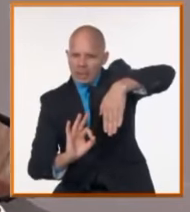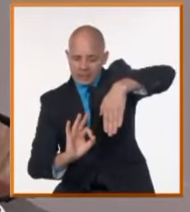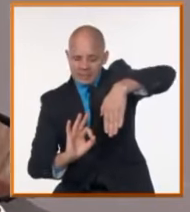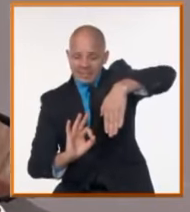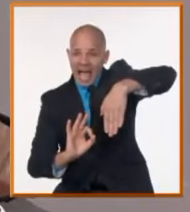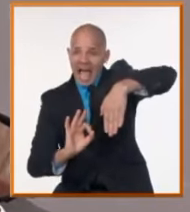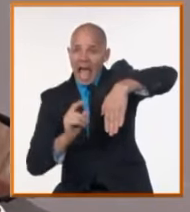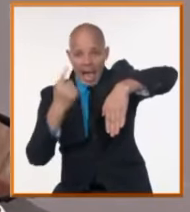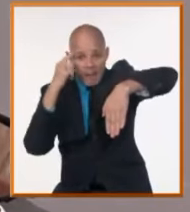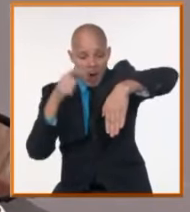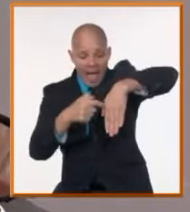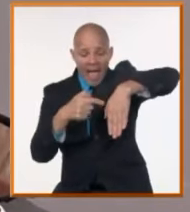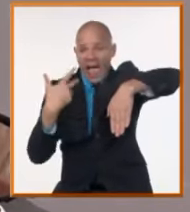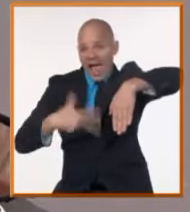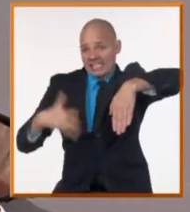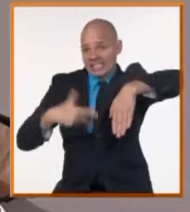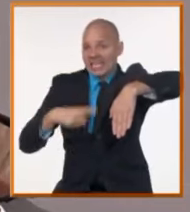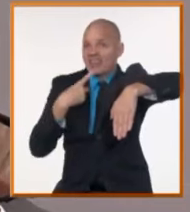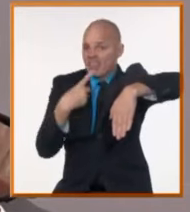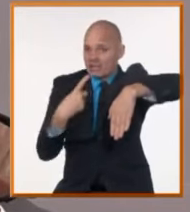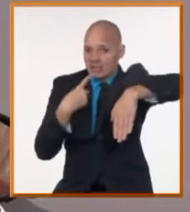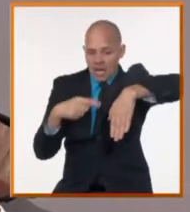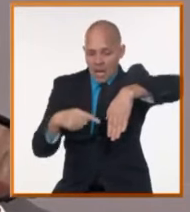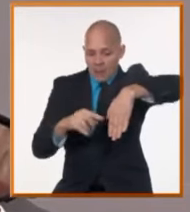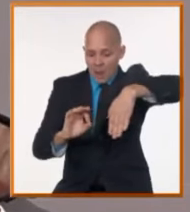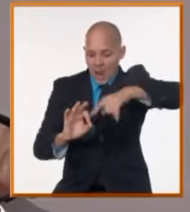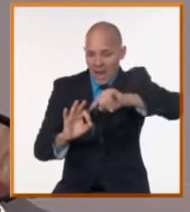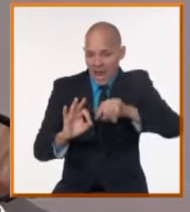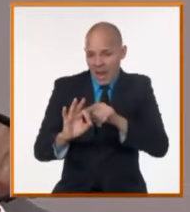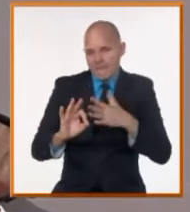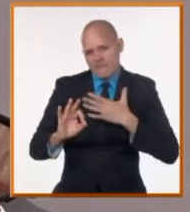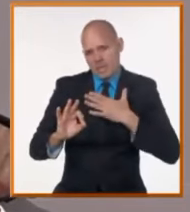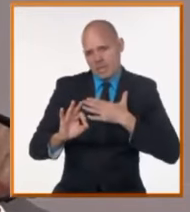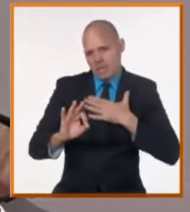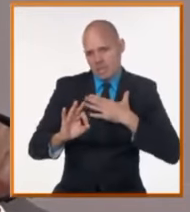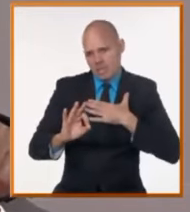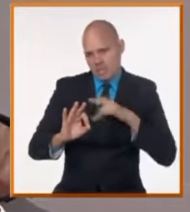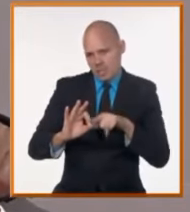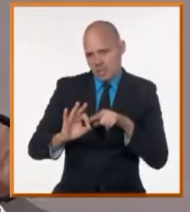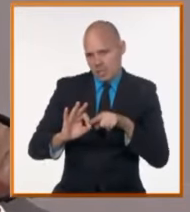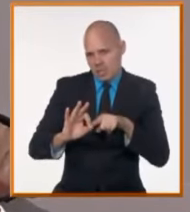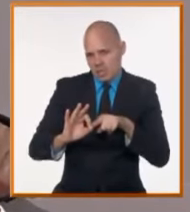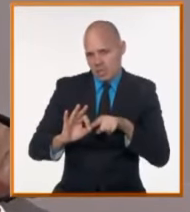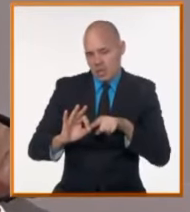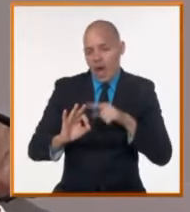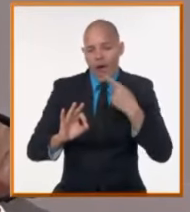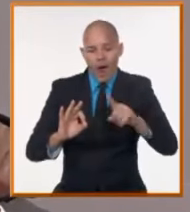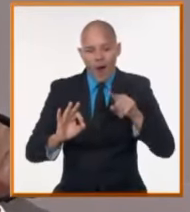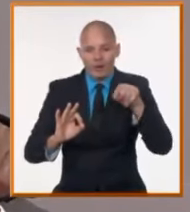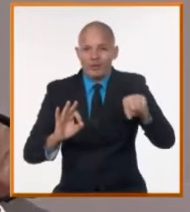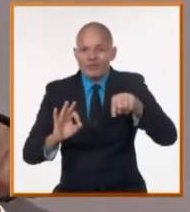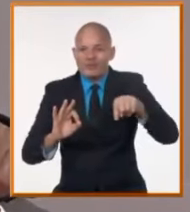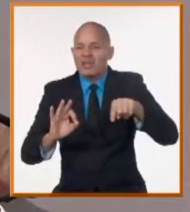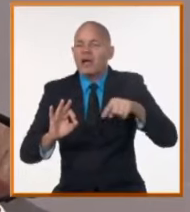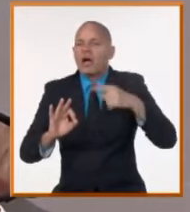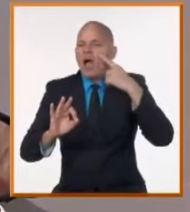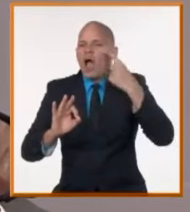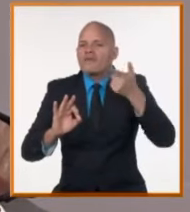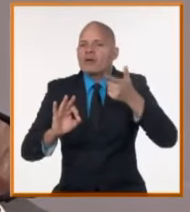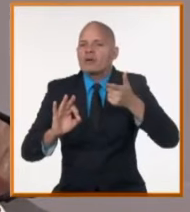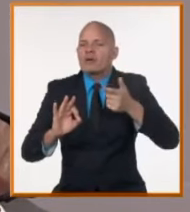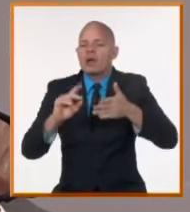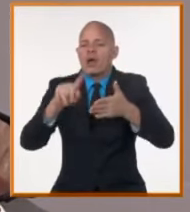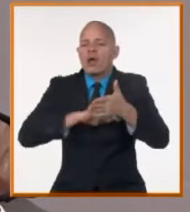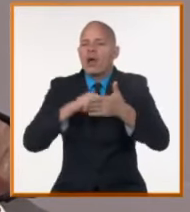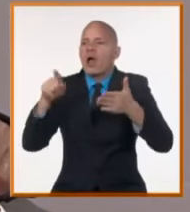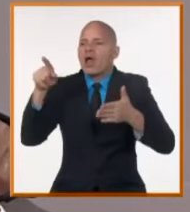ante la agresión extracontinental que se había argumentado después del triunfo de la Revolución Cubana, que podía ser